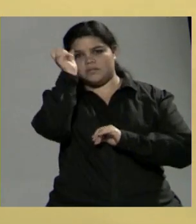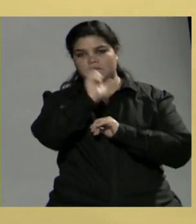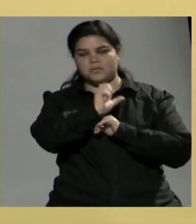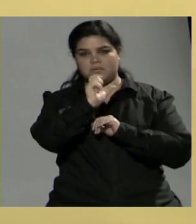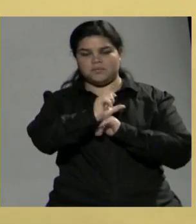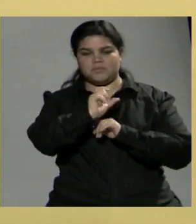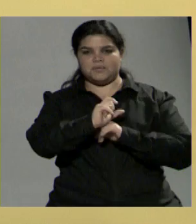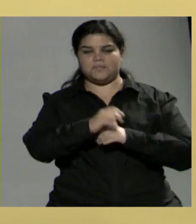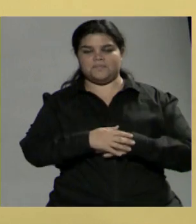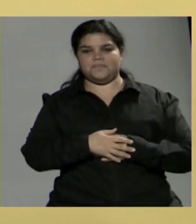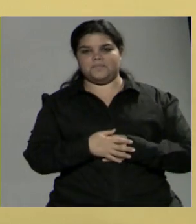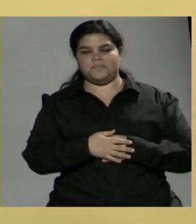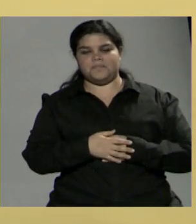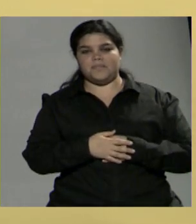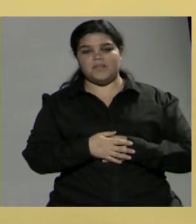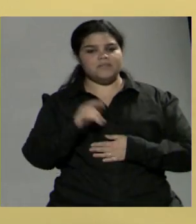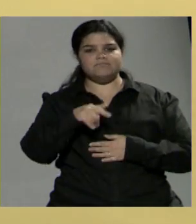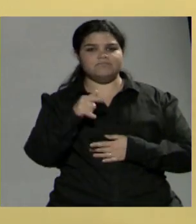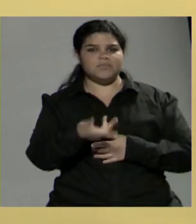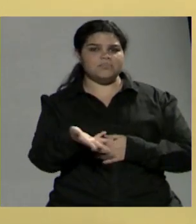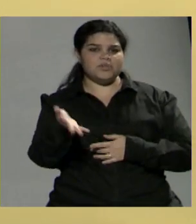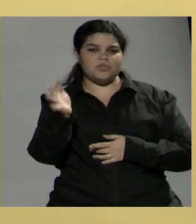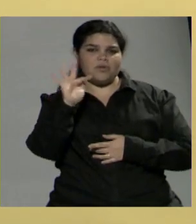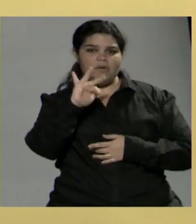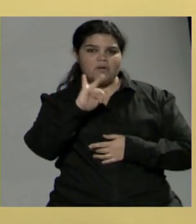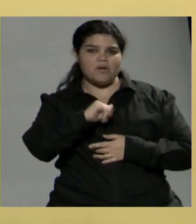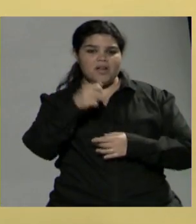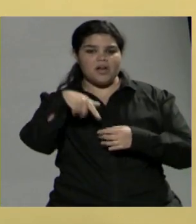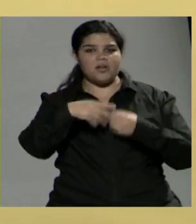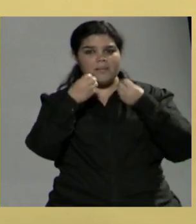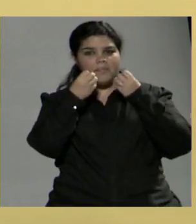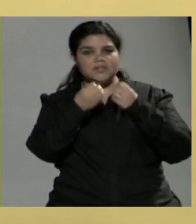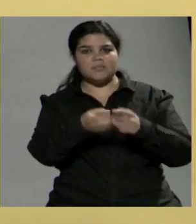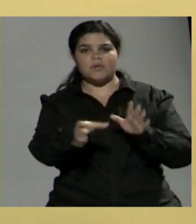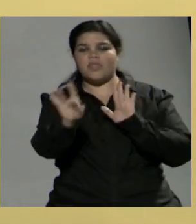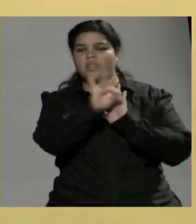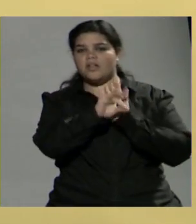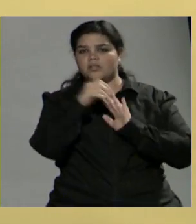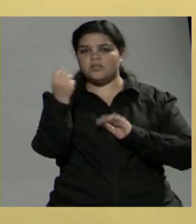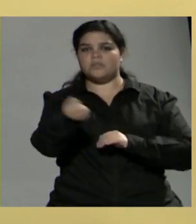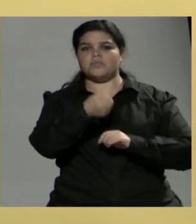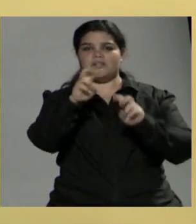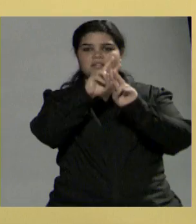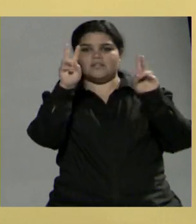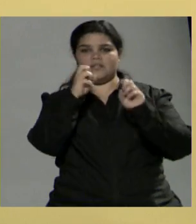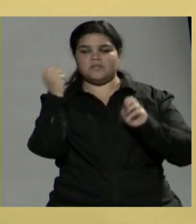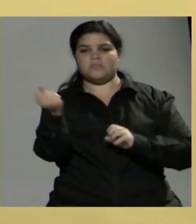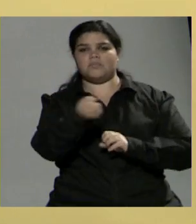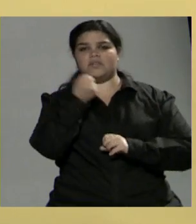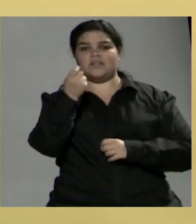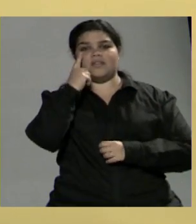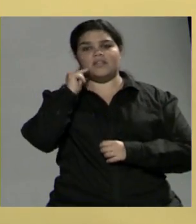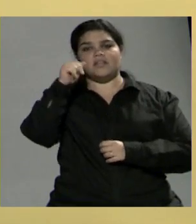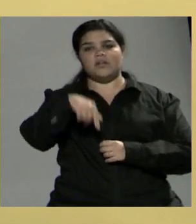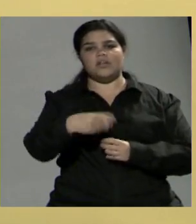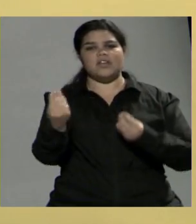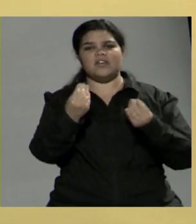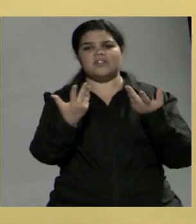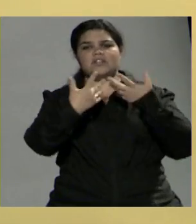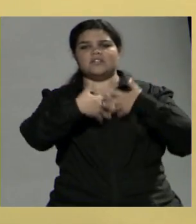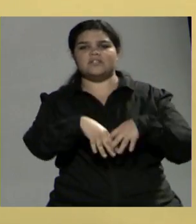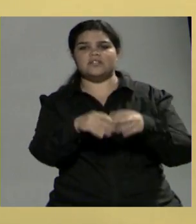Universidad Nacional de Cuyo. Como siempre vamos a arrancar con datos importantes, con los títulos más importantes del día y tienen que ver